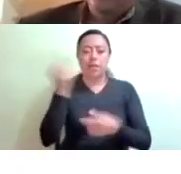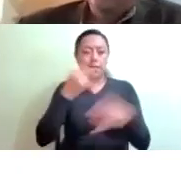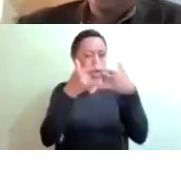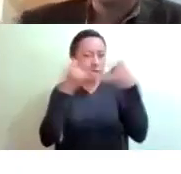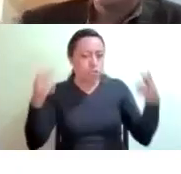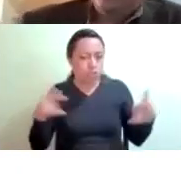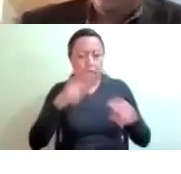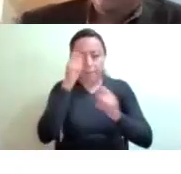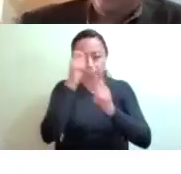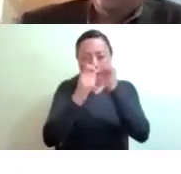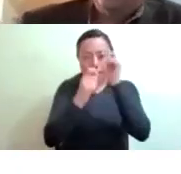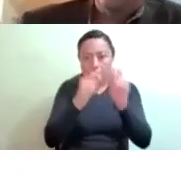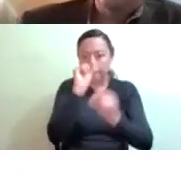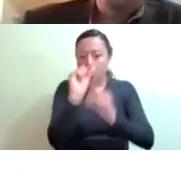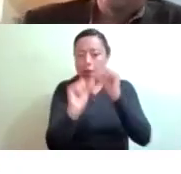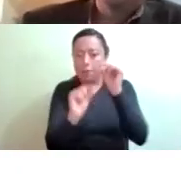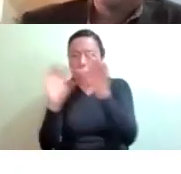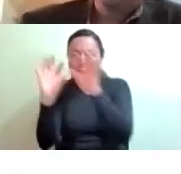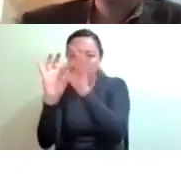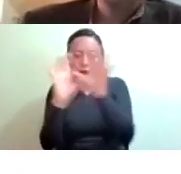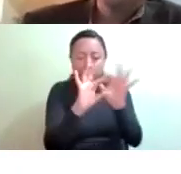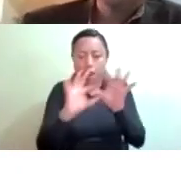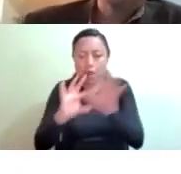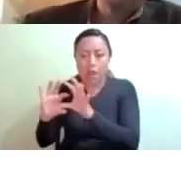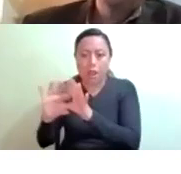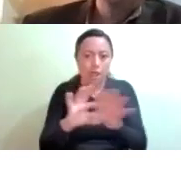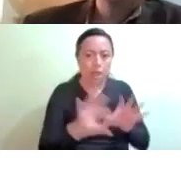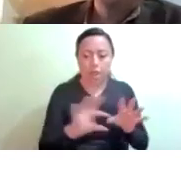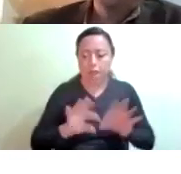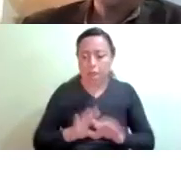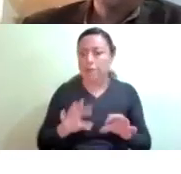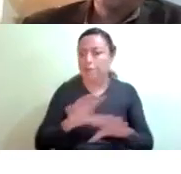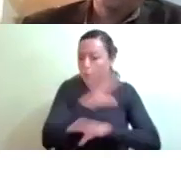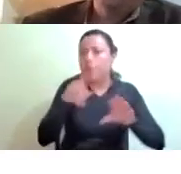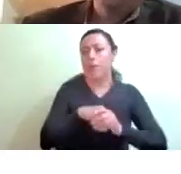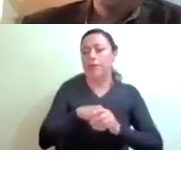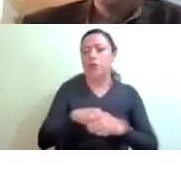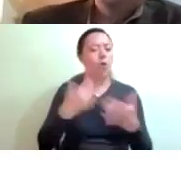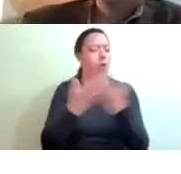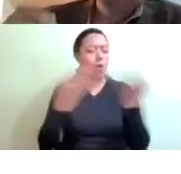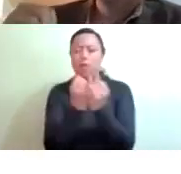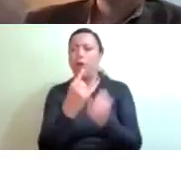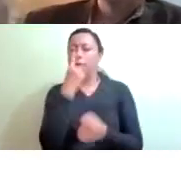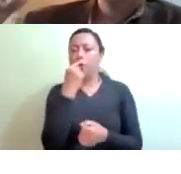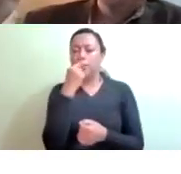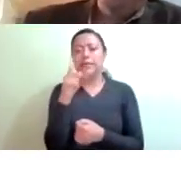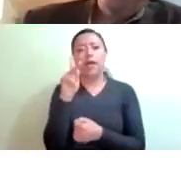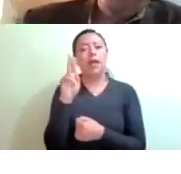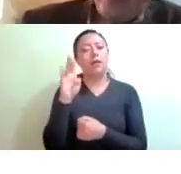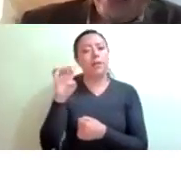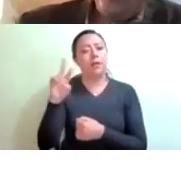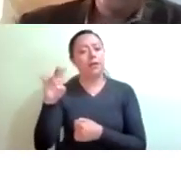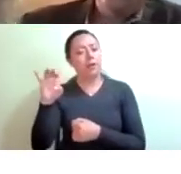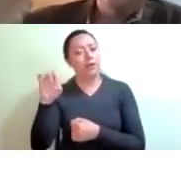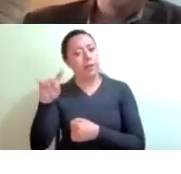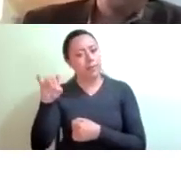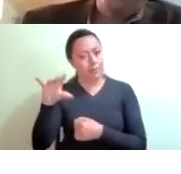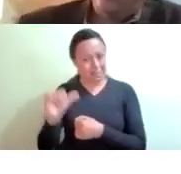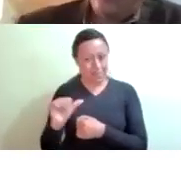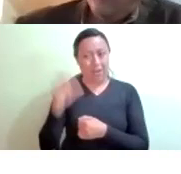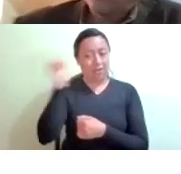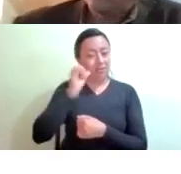México, que es, entonces se necesita una operación más contundente. Se necesita decir, oye, este